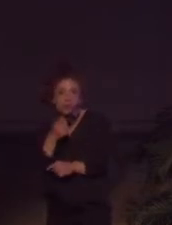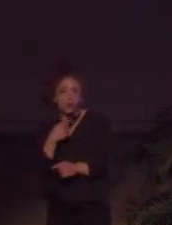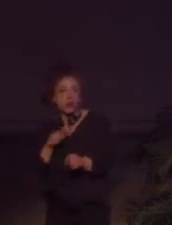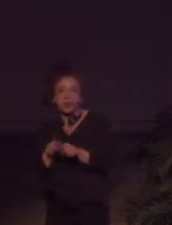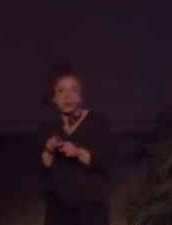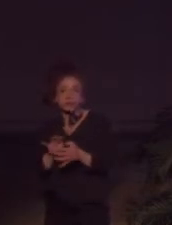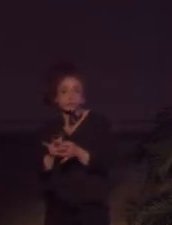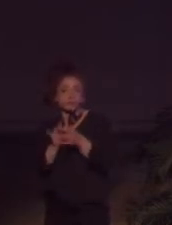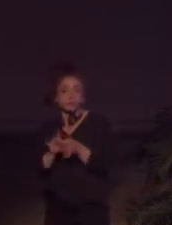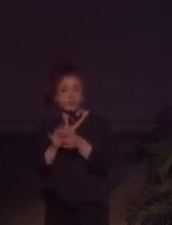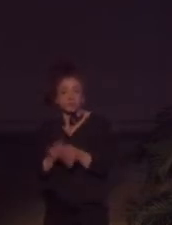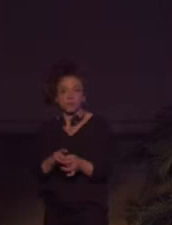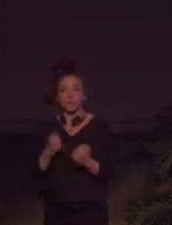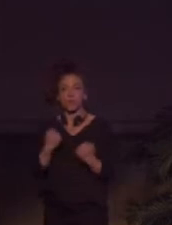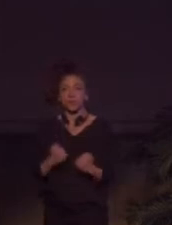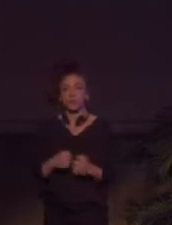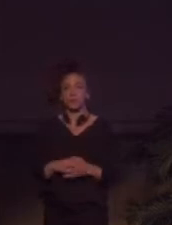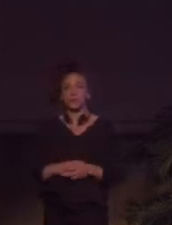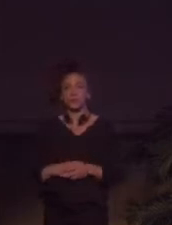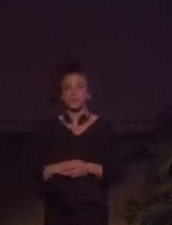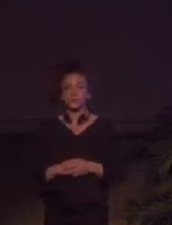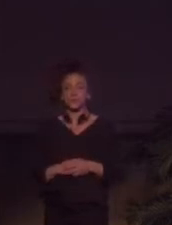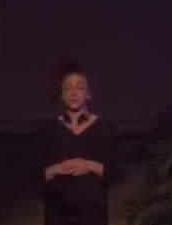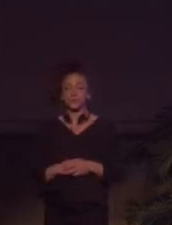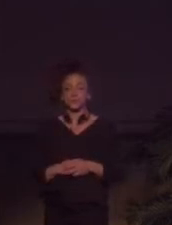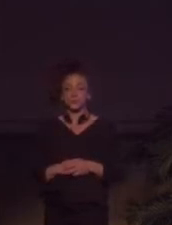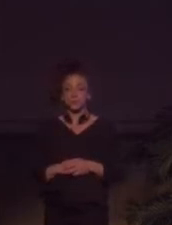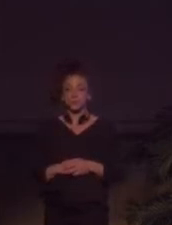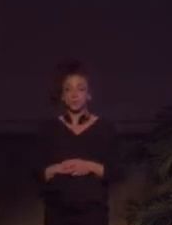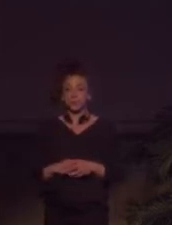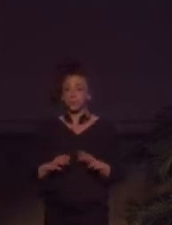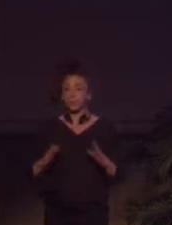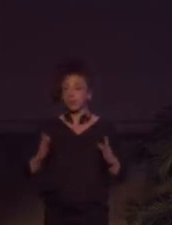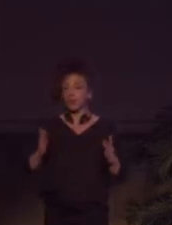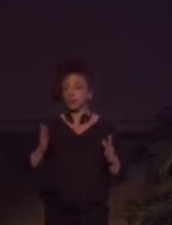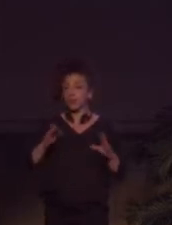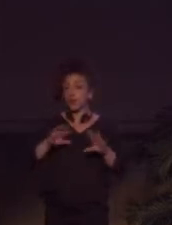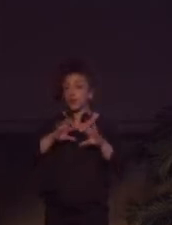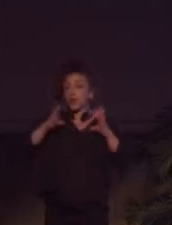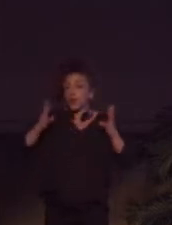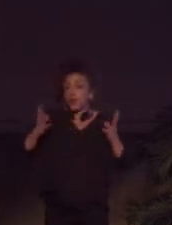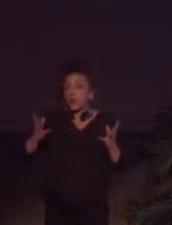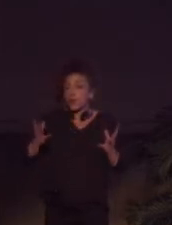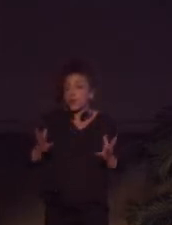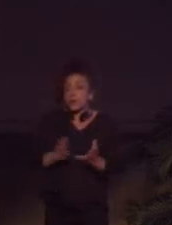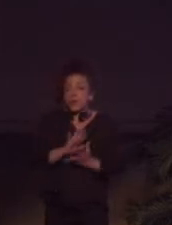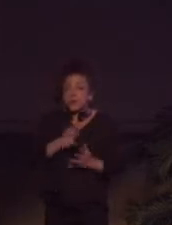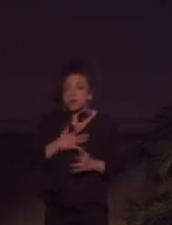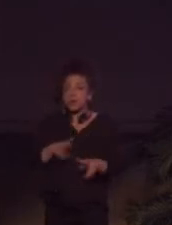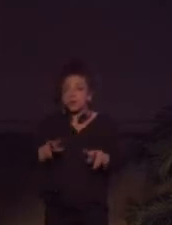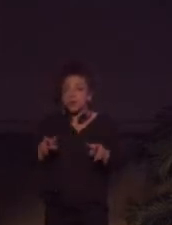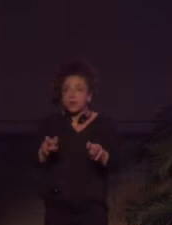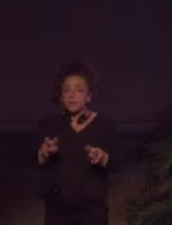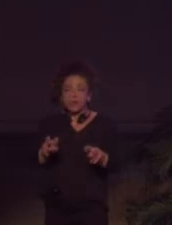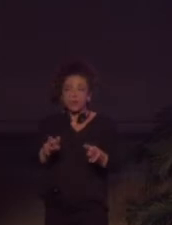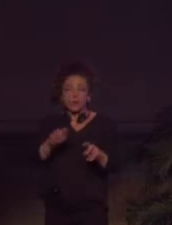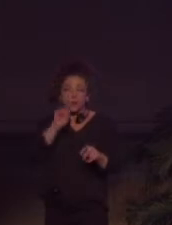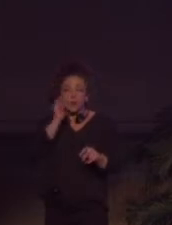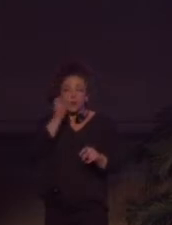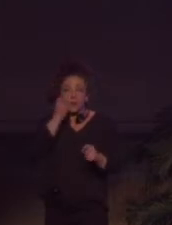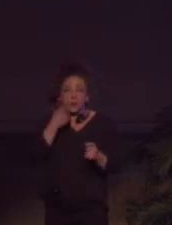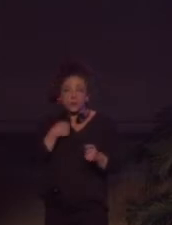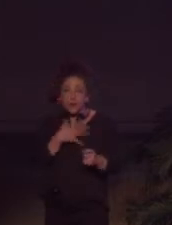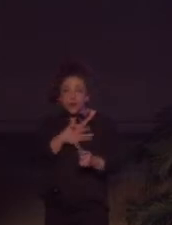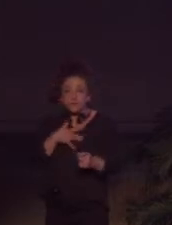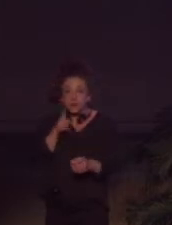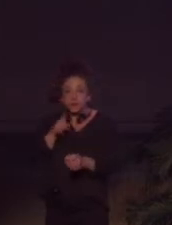dio a entender que ese mundo que Paul nos estaba contando con nuevos conceptos que estaban construyendo un nuevo mundo, era un mundo en el que yo quería